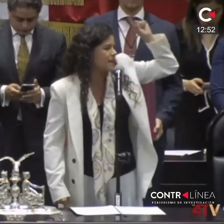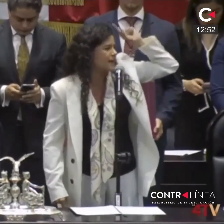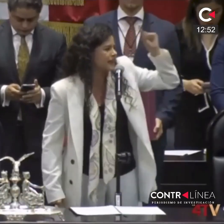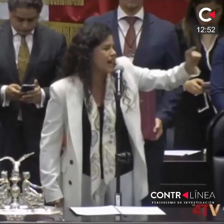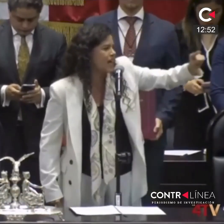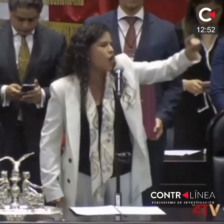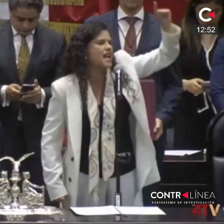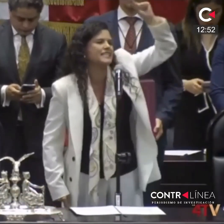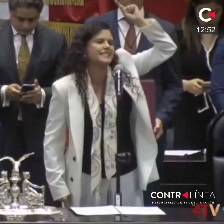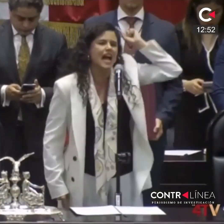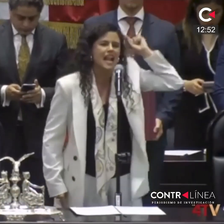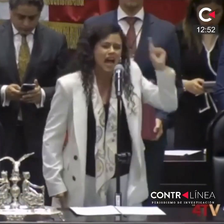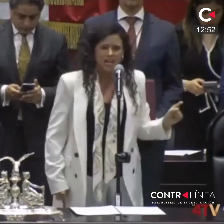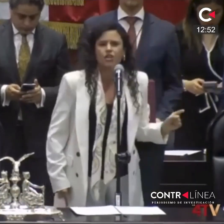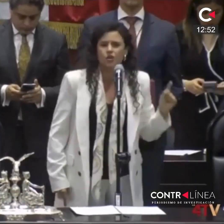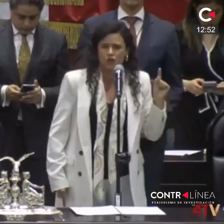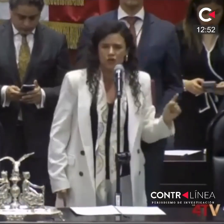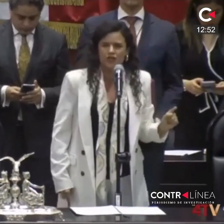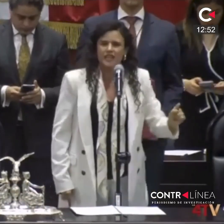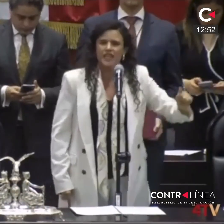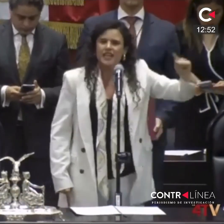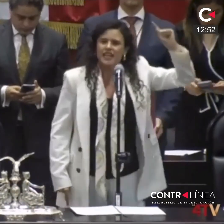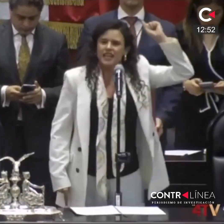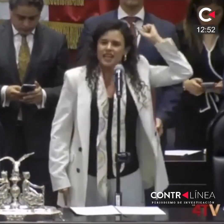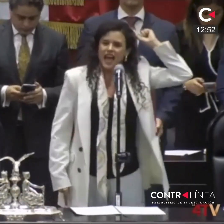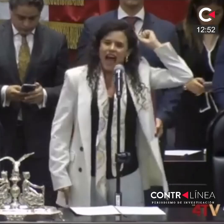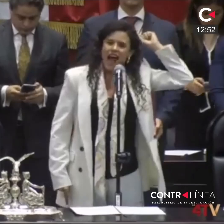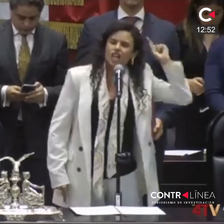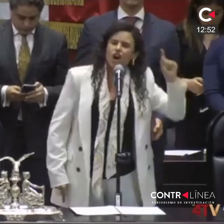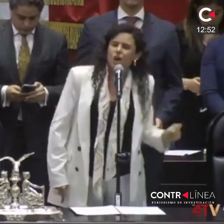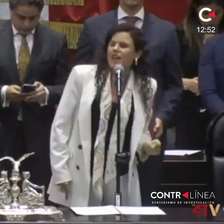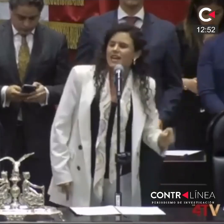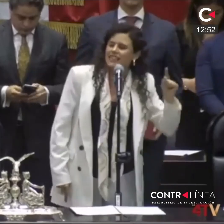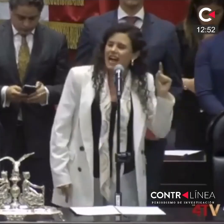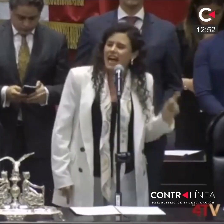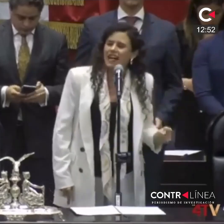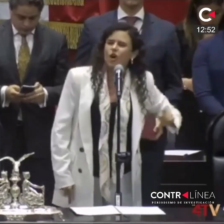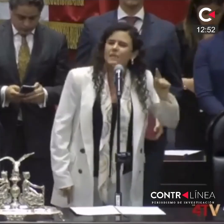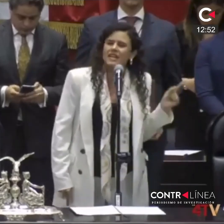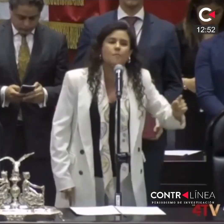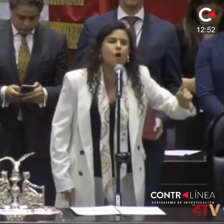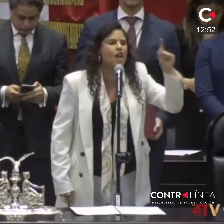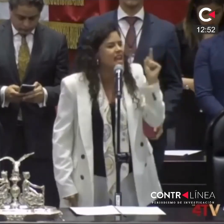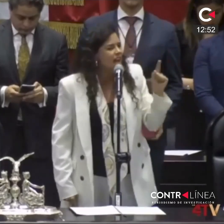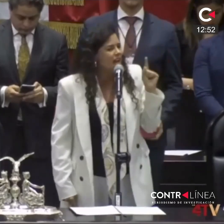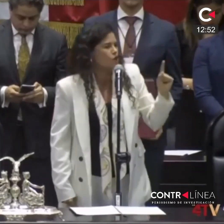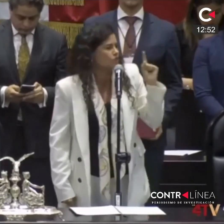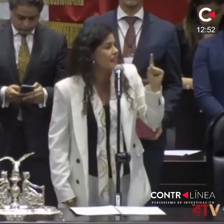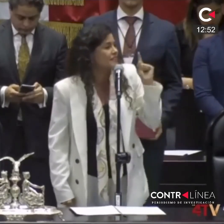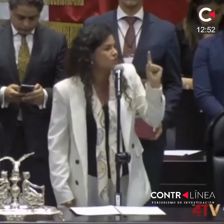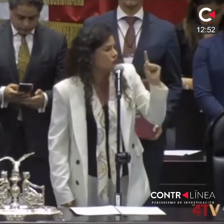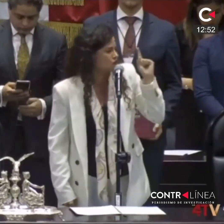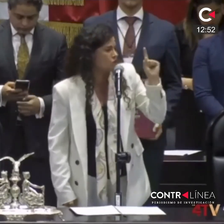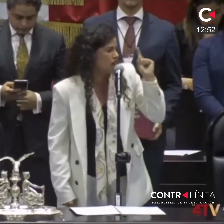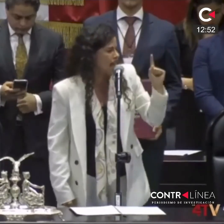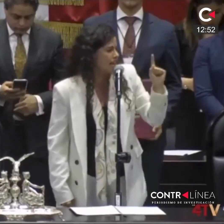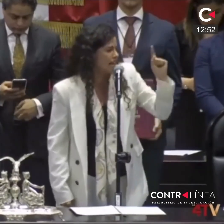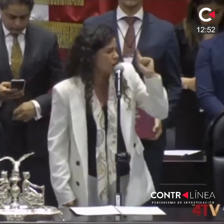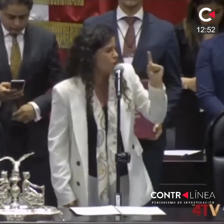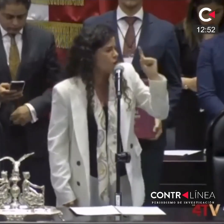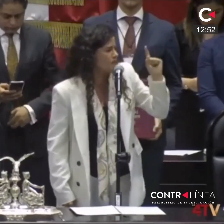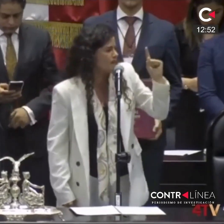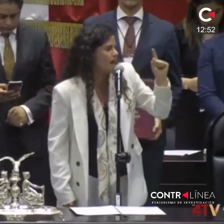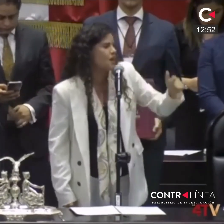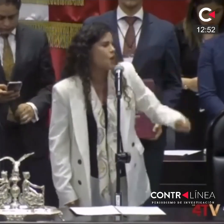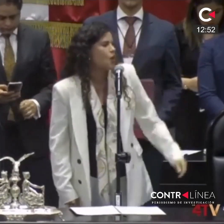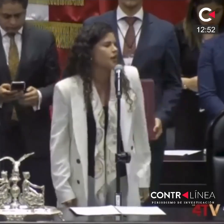se ha incrementado el salario, al doble el salario mínimo, y lejos de distorsionar